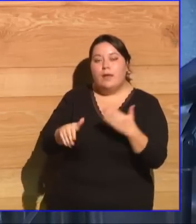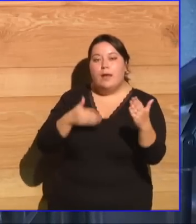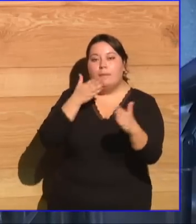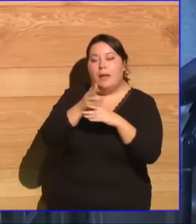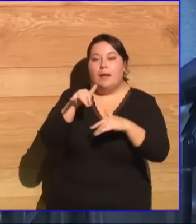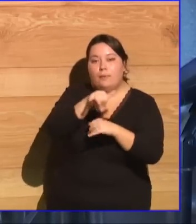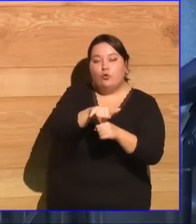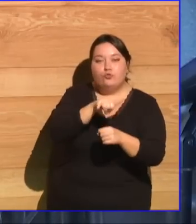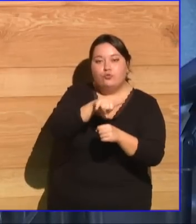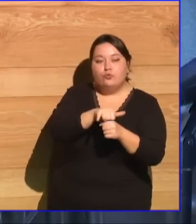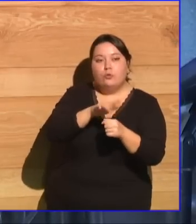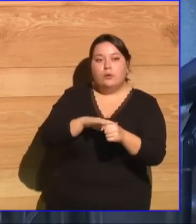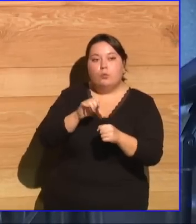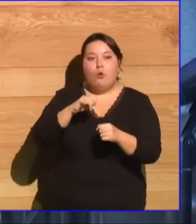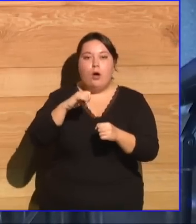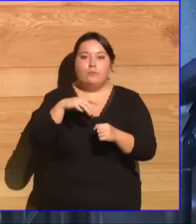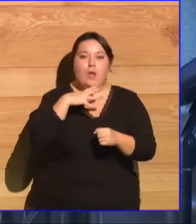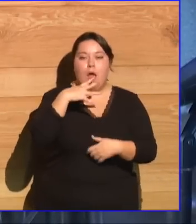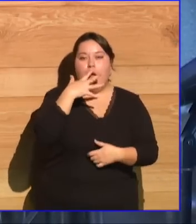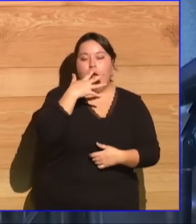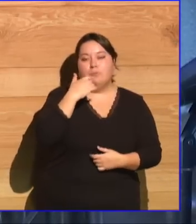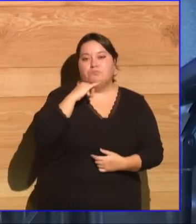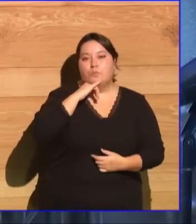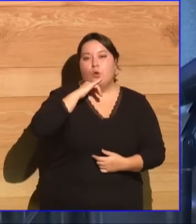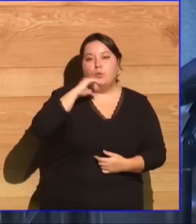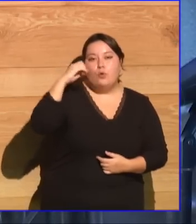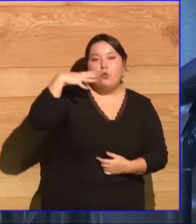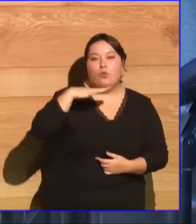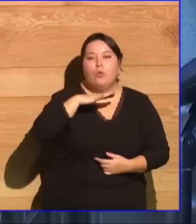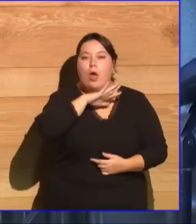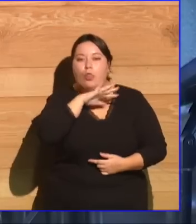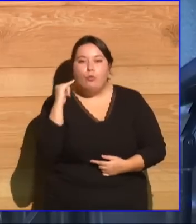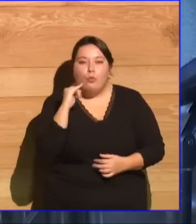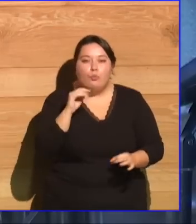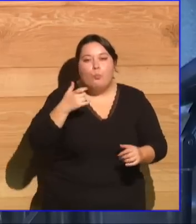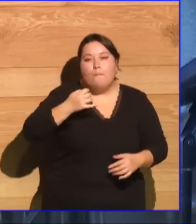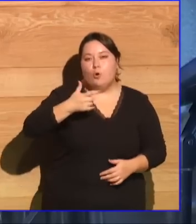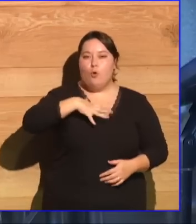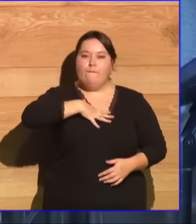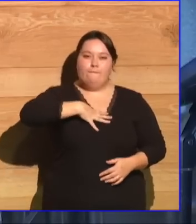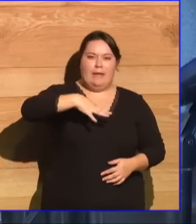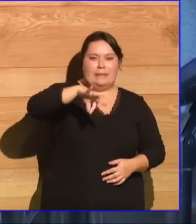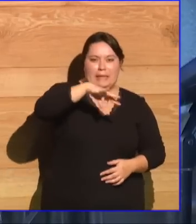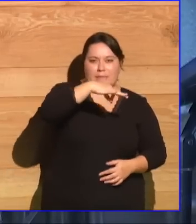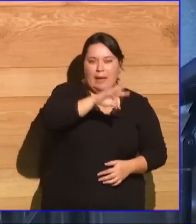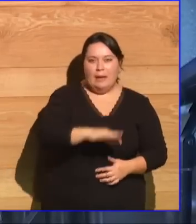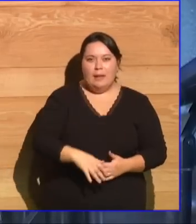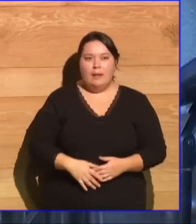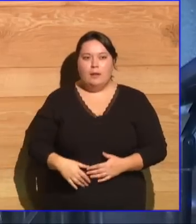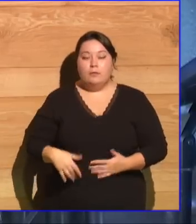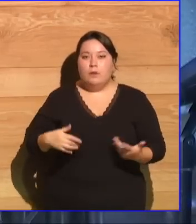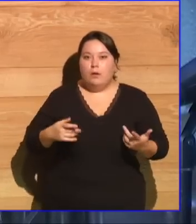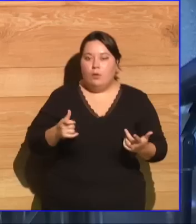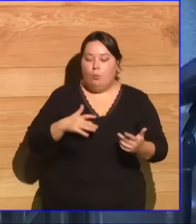avión, que está rodeado de una luz azulada y casi fantasmal, casi ultraterrena, y volvemos de